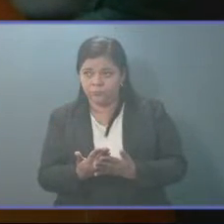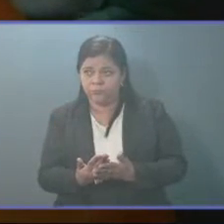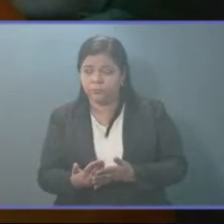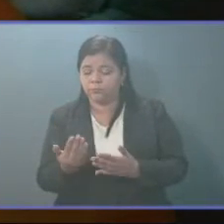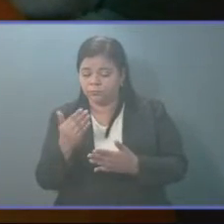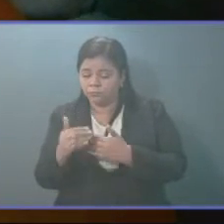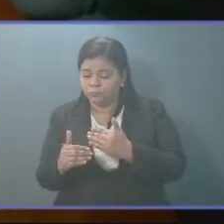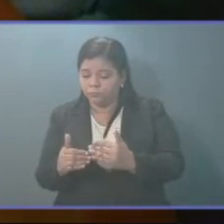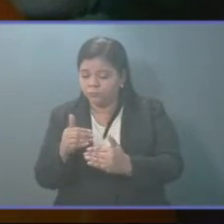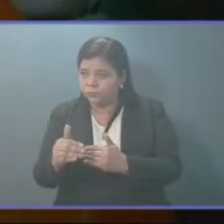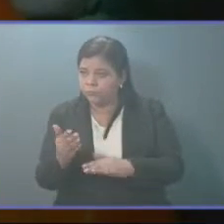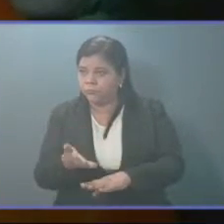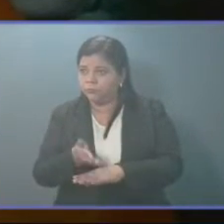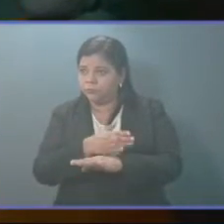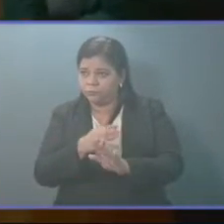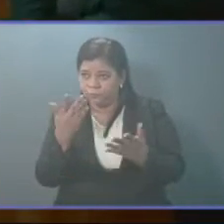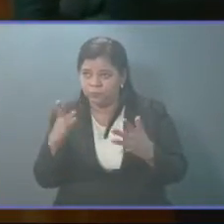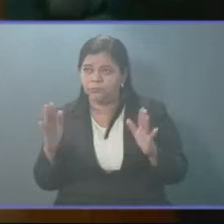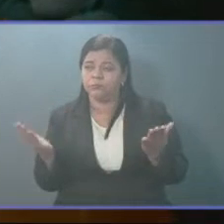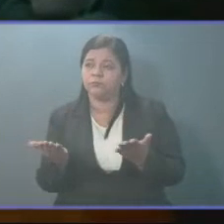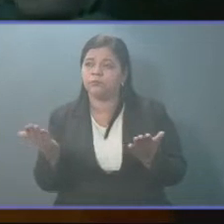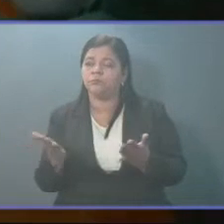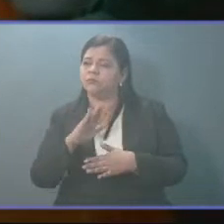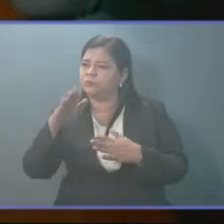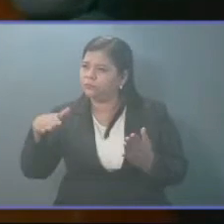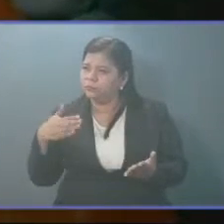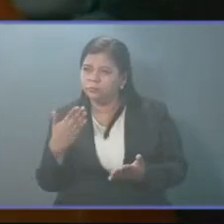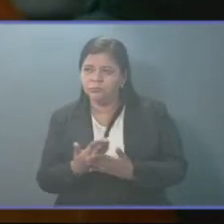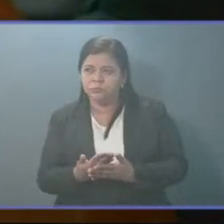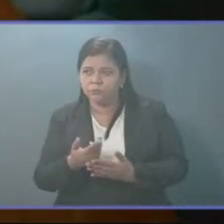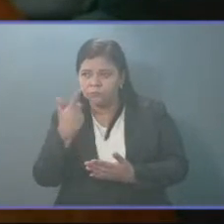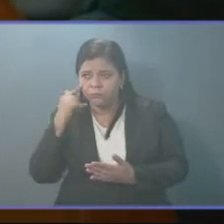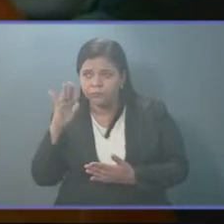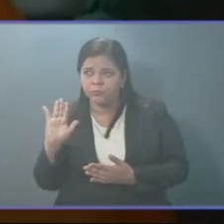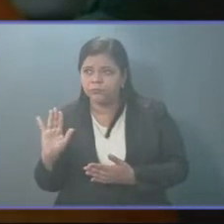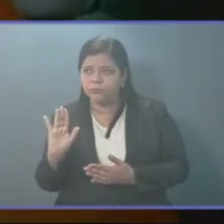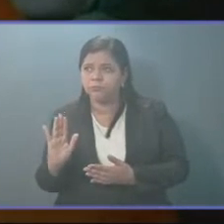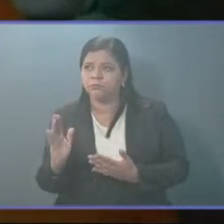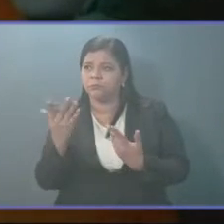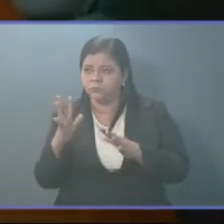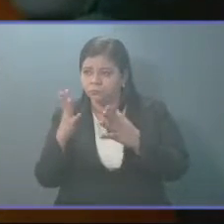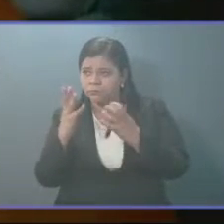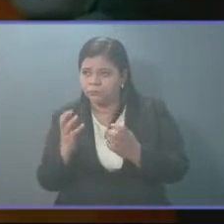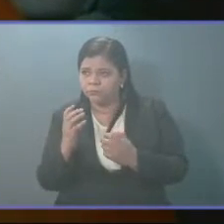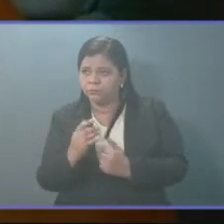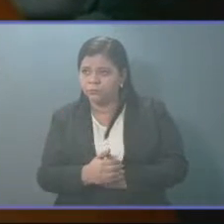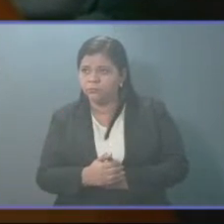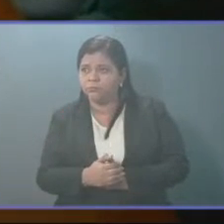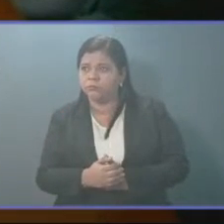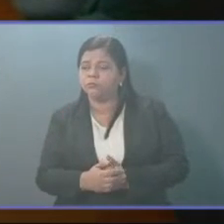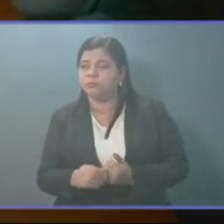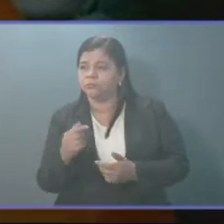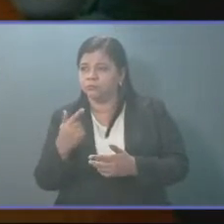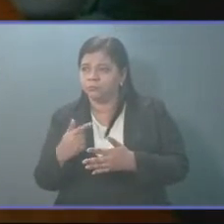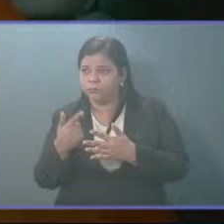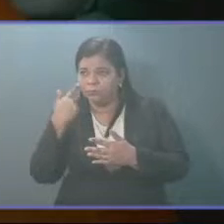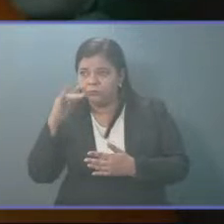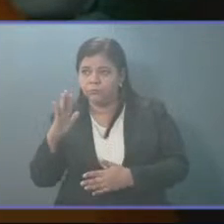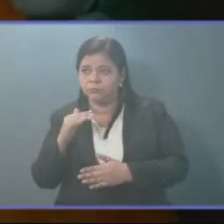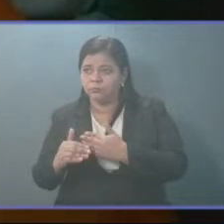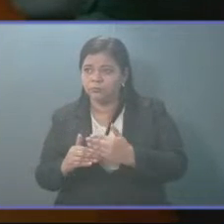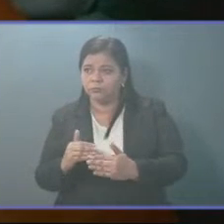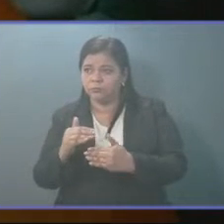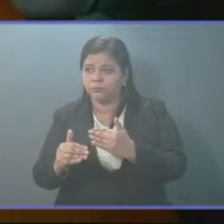inspecciones que ellos hacen. Todas esas pruebas documentales van a abonar a un proceso. Entonces, no